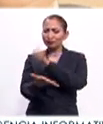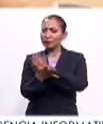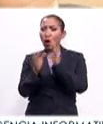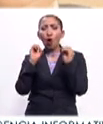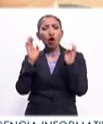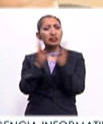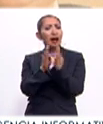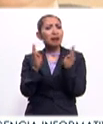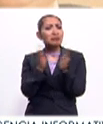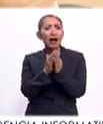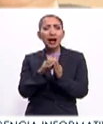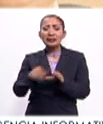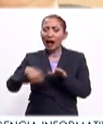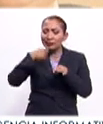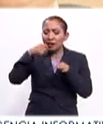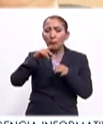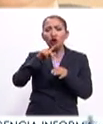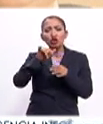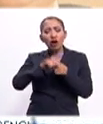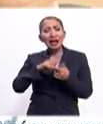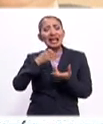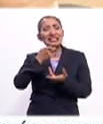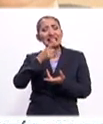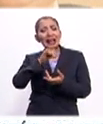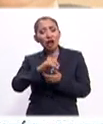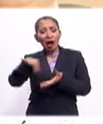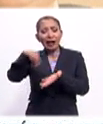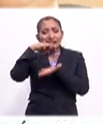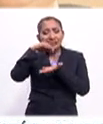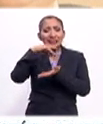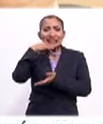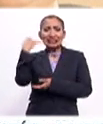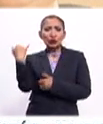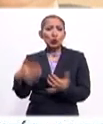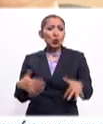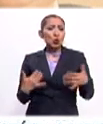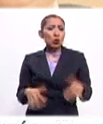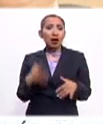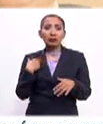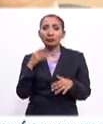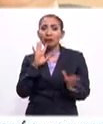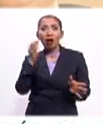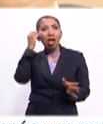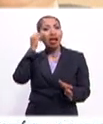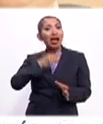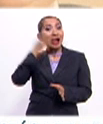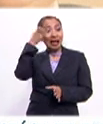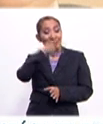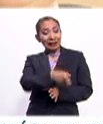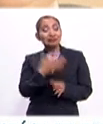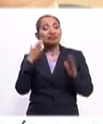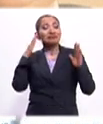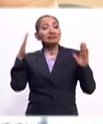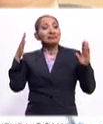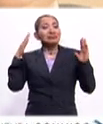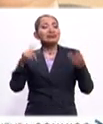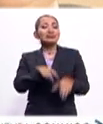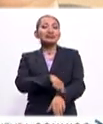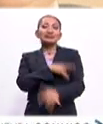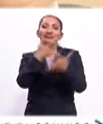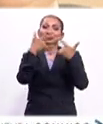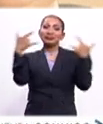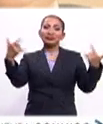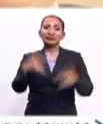o de tamales con pozole, chilaquiles y tacos con sus salsas. No echemos al olvido esta portentosa y